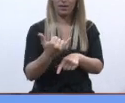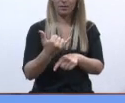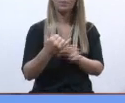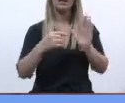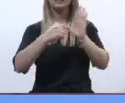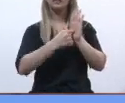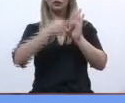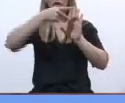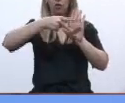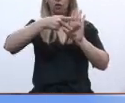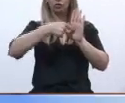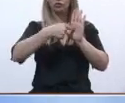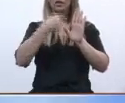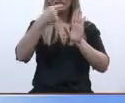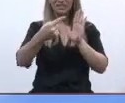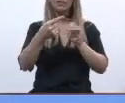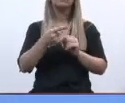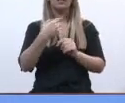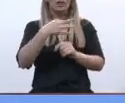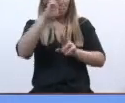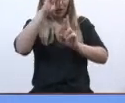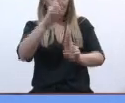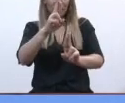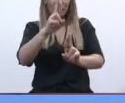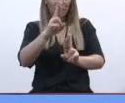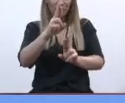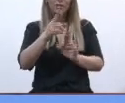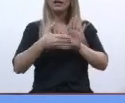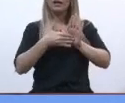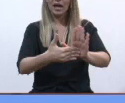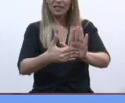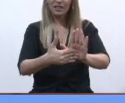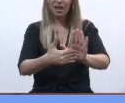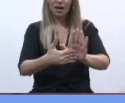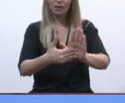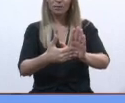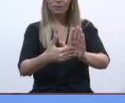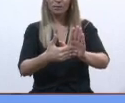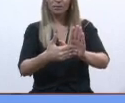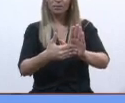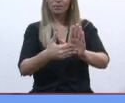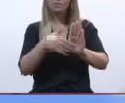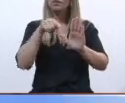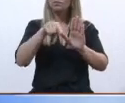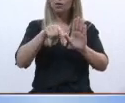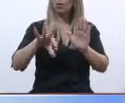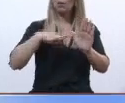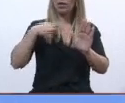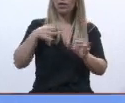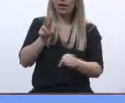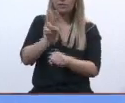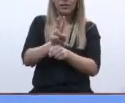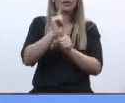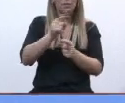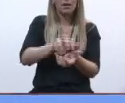inciso 2, los estados partes garantizarán en la máxima medida posible la supervivencia y el desarrollo del